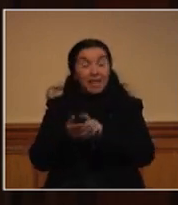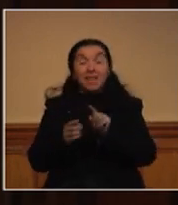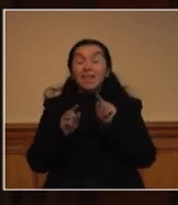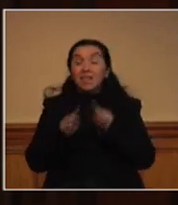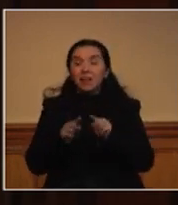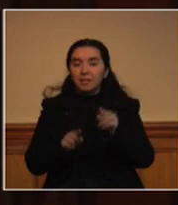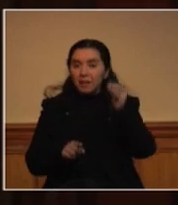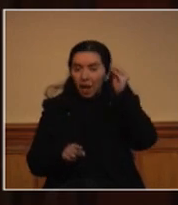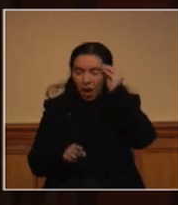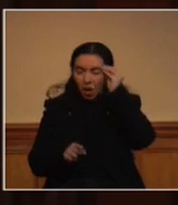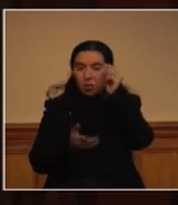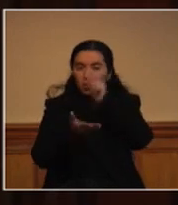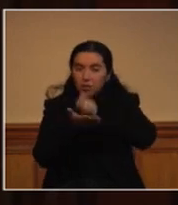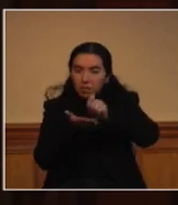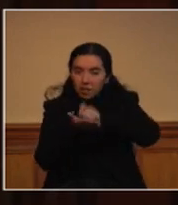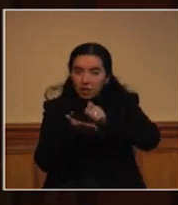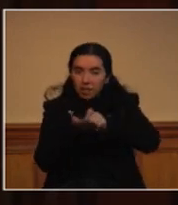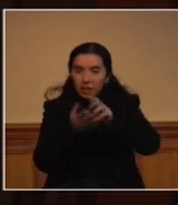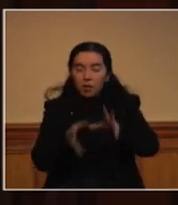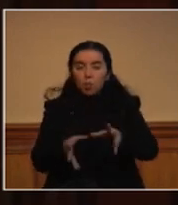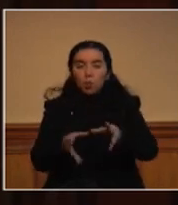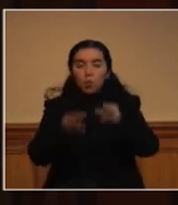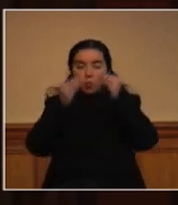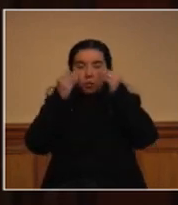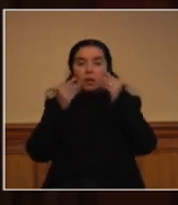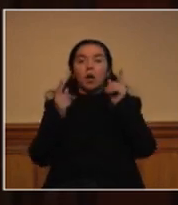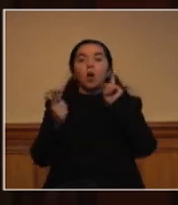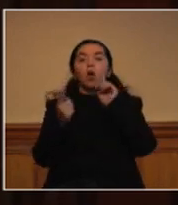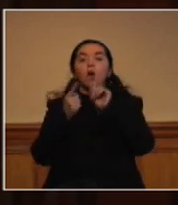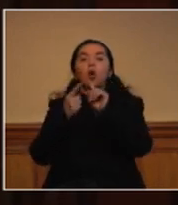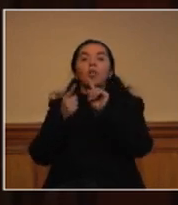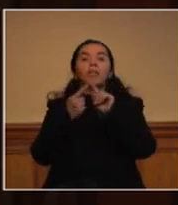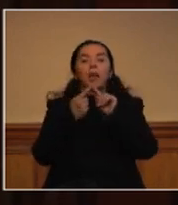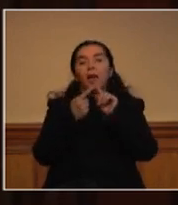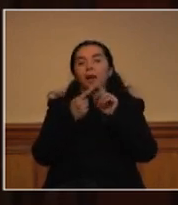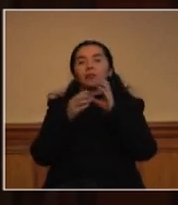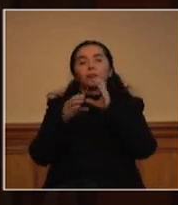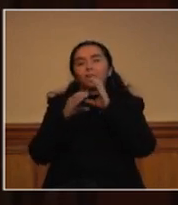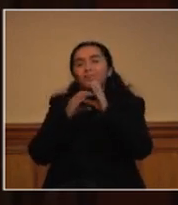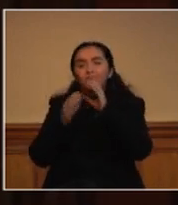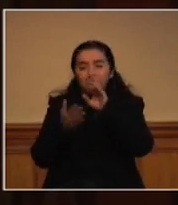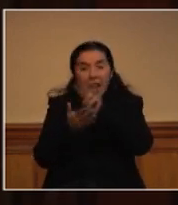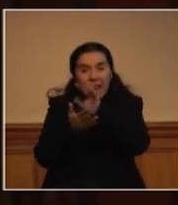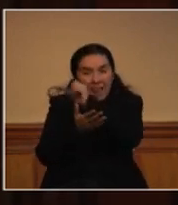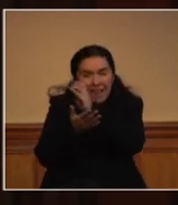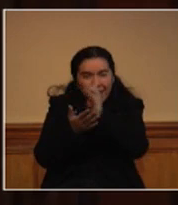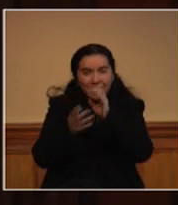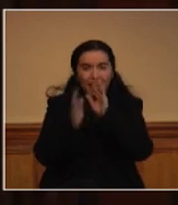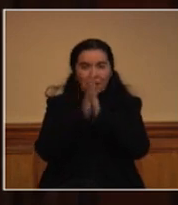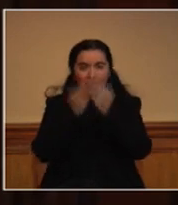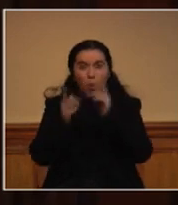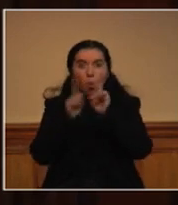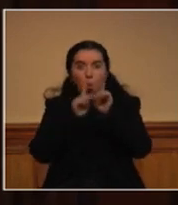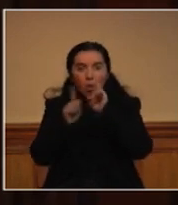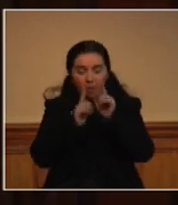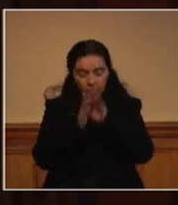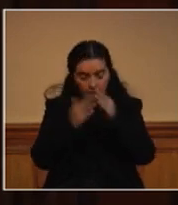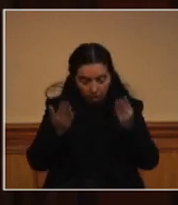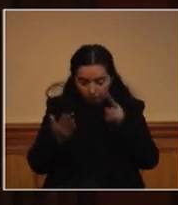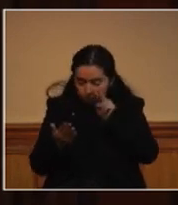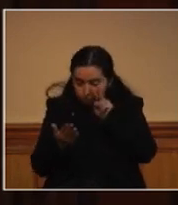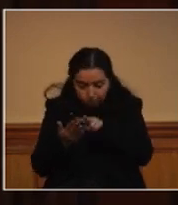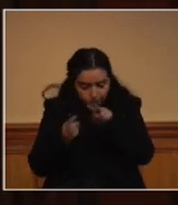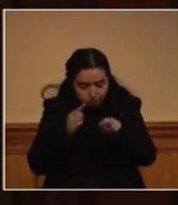de lo escrito la adquieren en el contacto con lo impreso, en el contacto con cuentos. Y